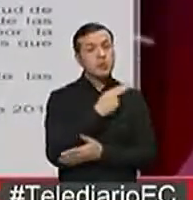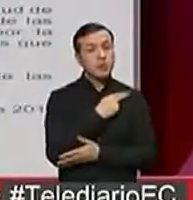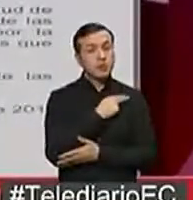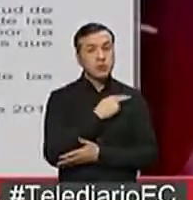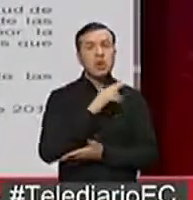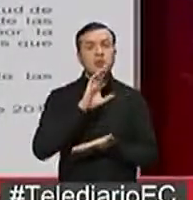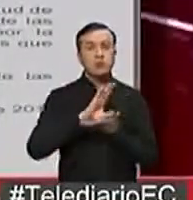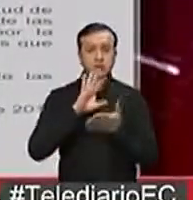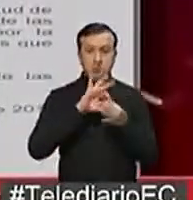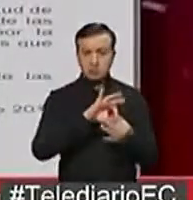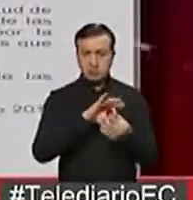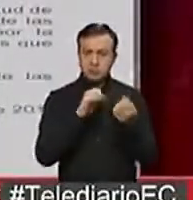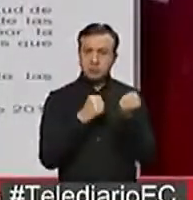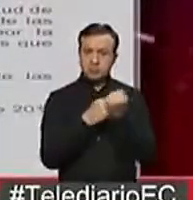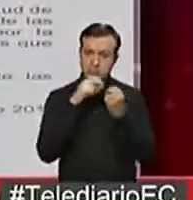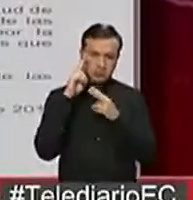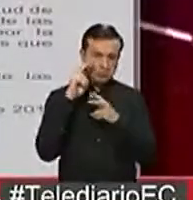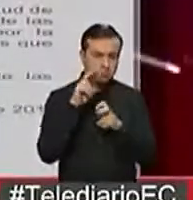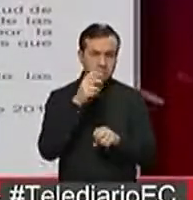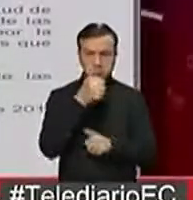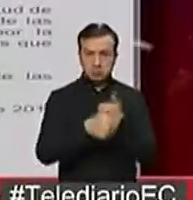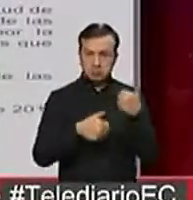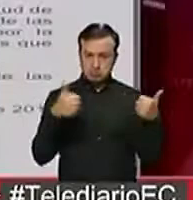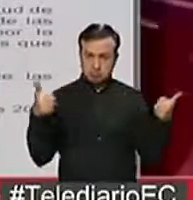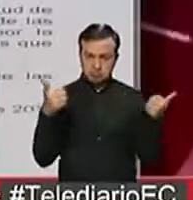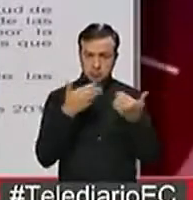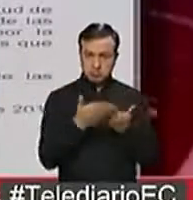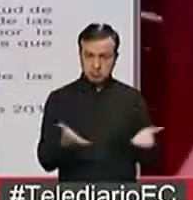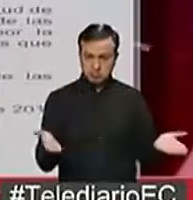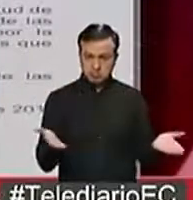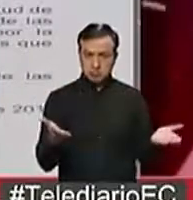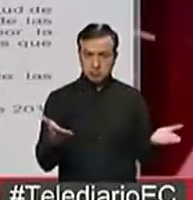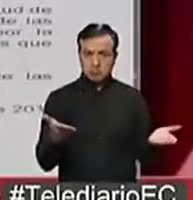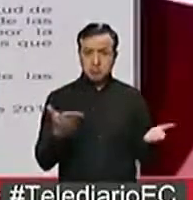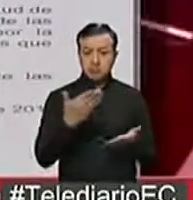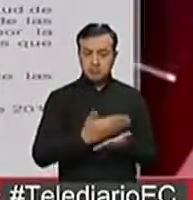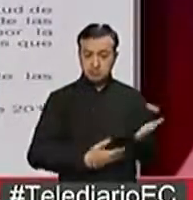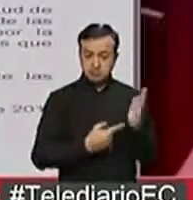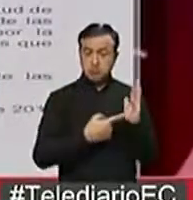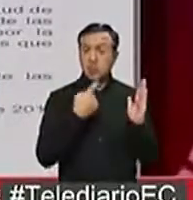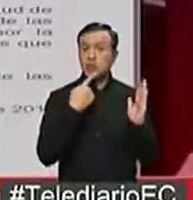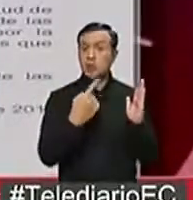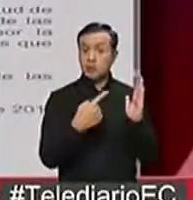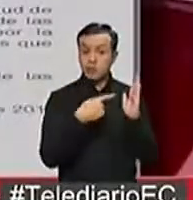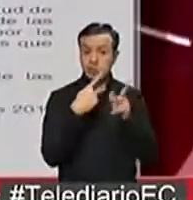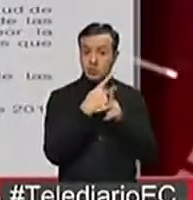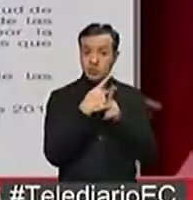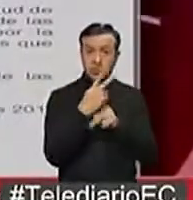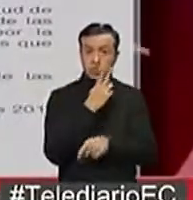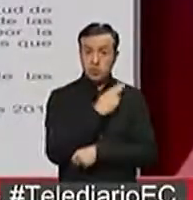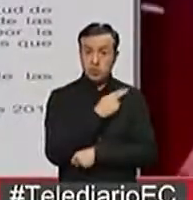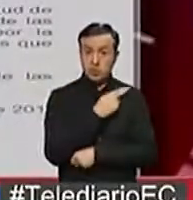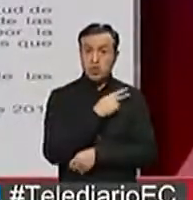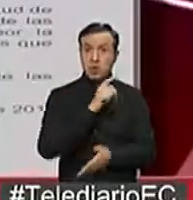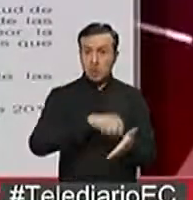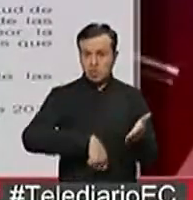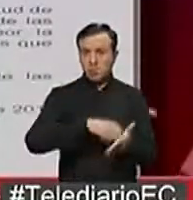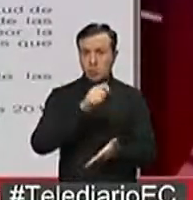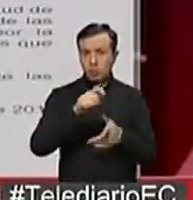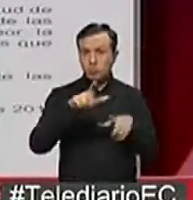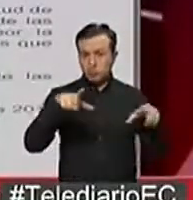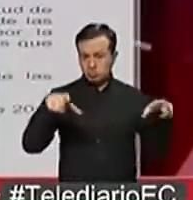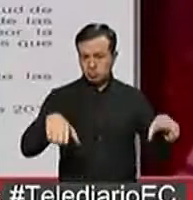Central colaborará con las investigaciones de las autoridades competentes. En el documento también se señala que el Consejo Universitario aprobó el uso del